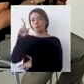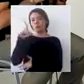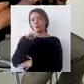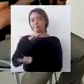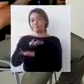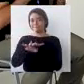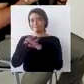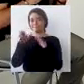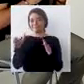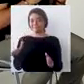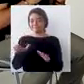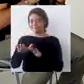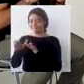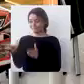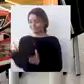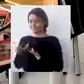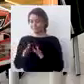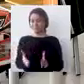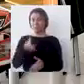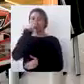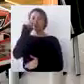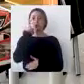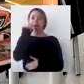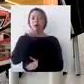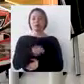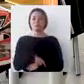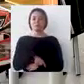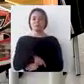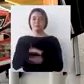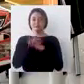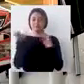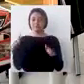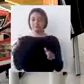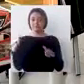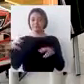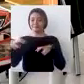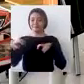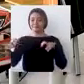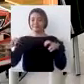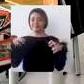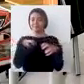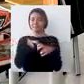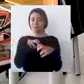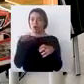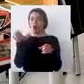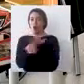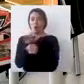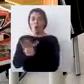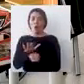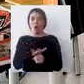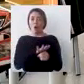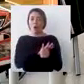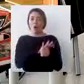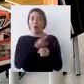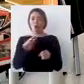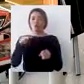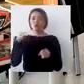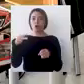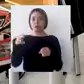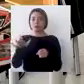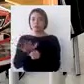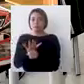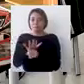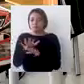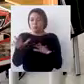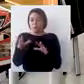una barra. Las seis mesas tienen seis sillas ocupadas, solamente quedan tres desocupadas, y en la barra hay